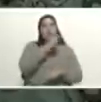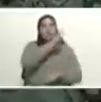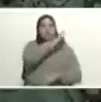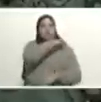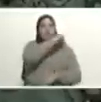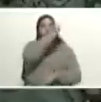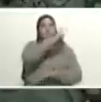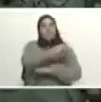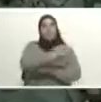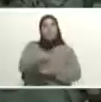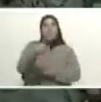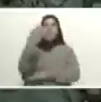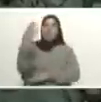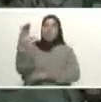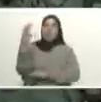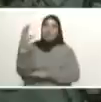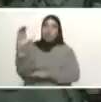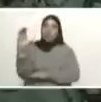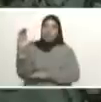al presidente colombiano